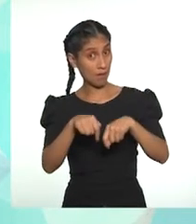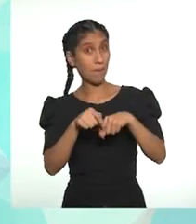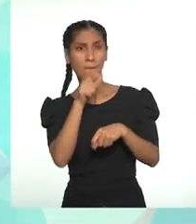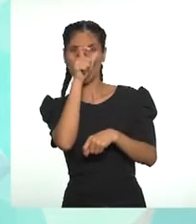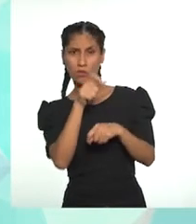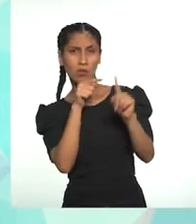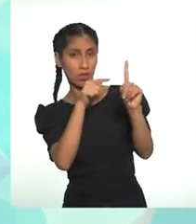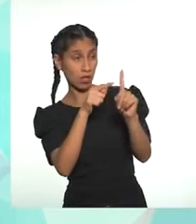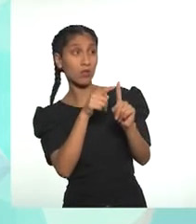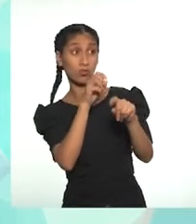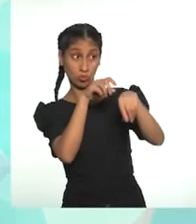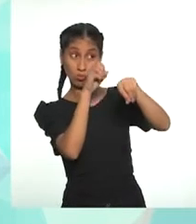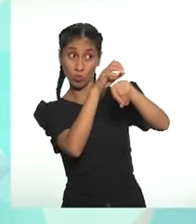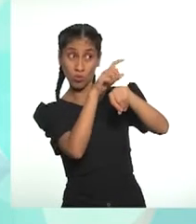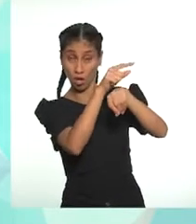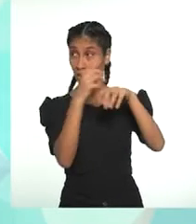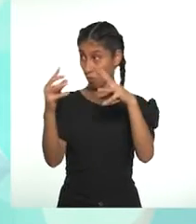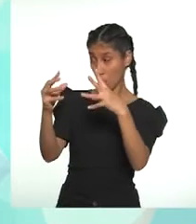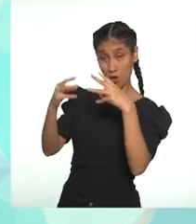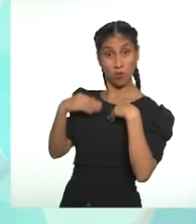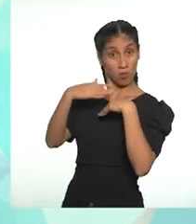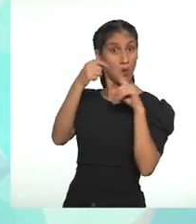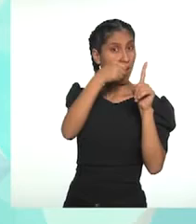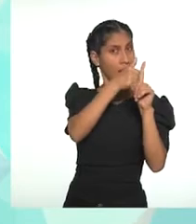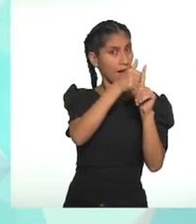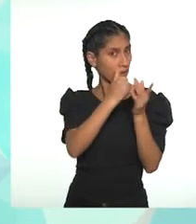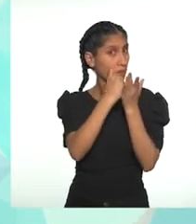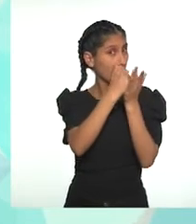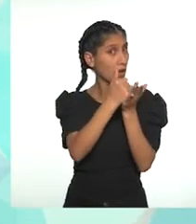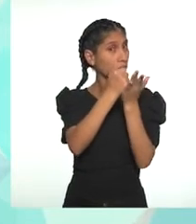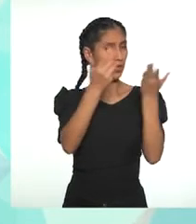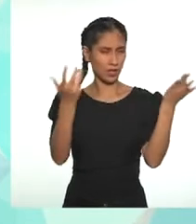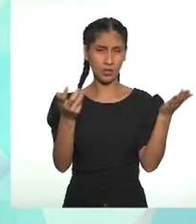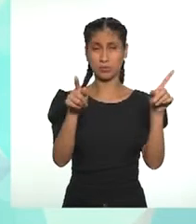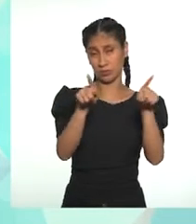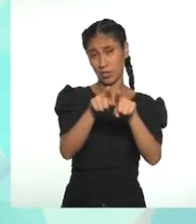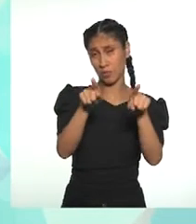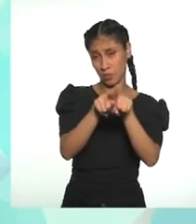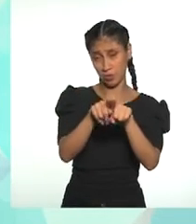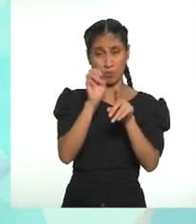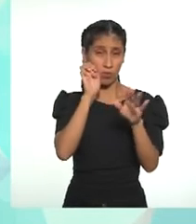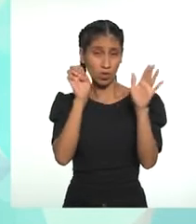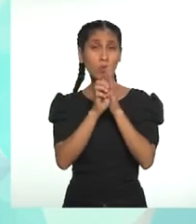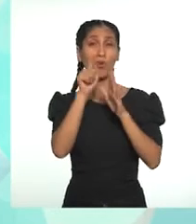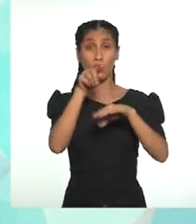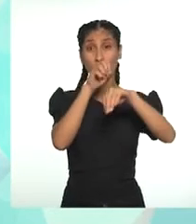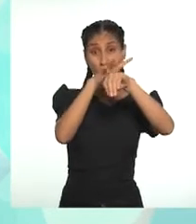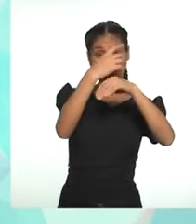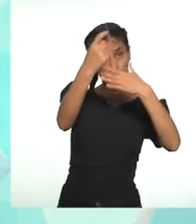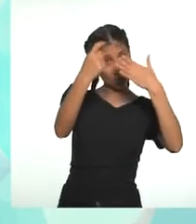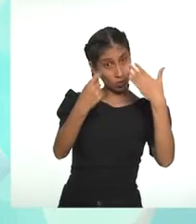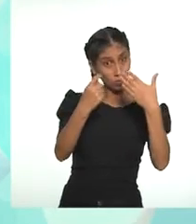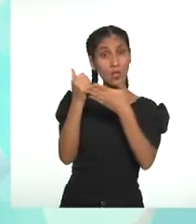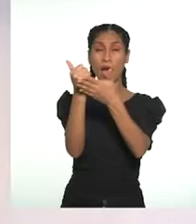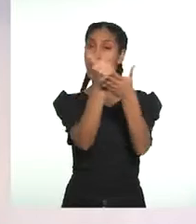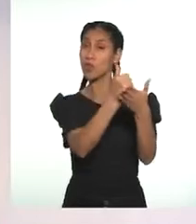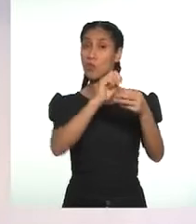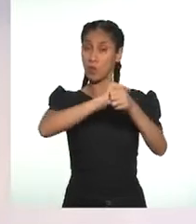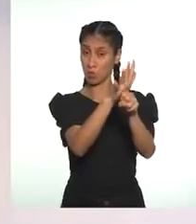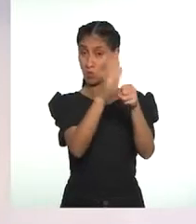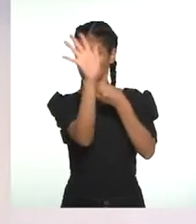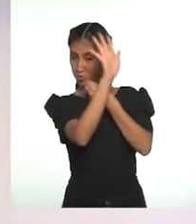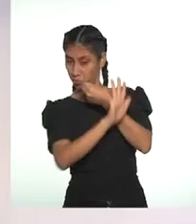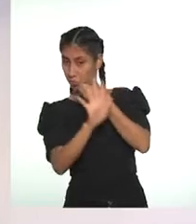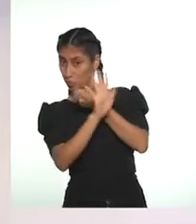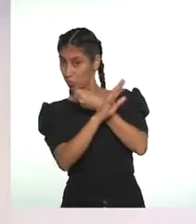para que esta persona se beneficie. Lo que has mencionado, por ejemplo, evitaría que las personas se contagien de la COVID-19.